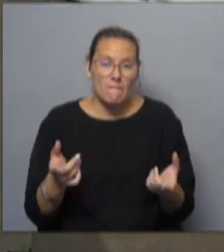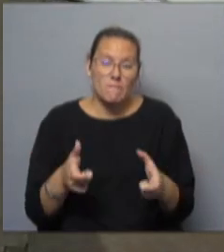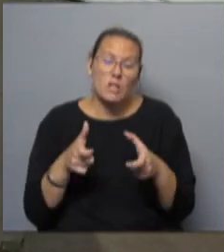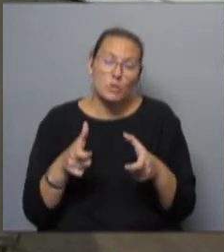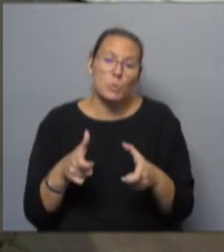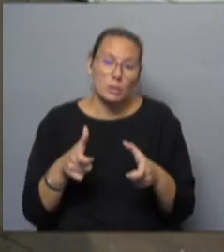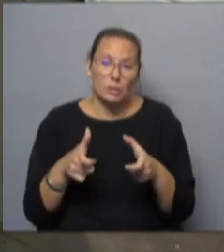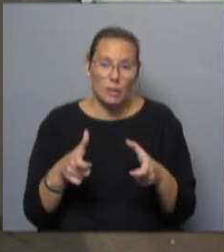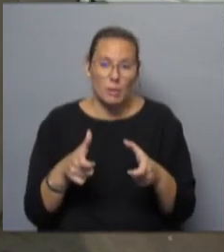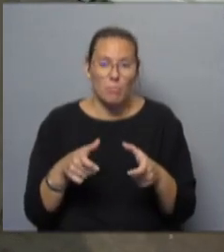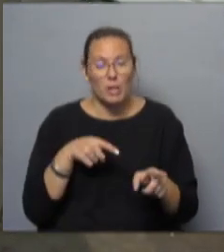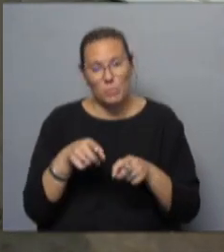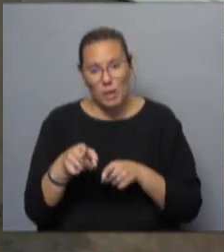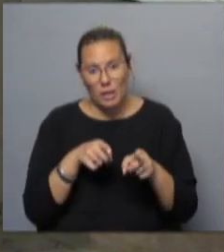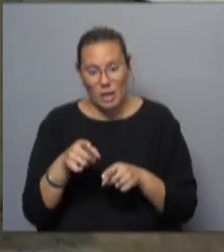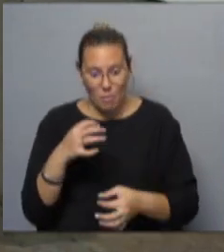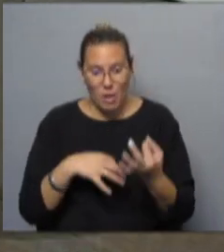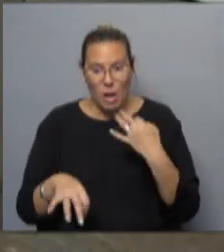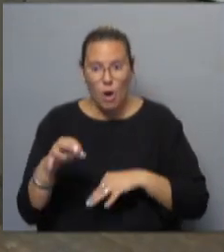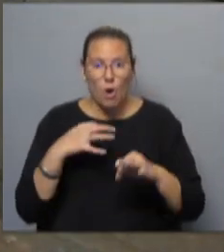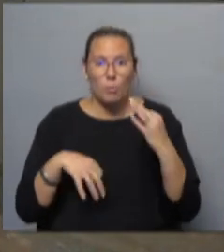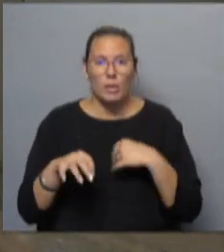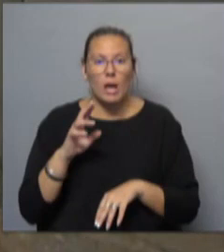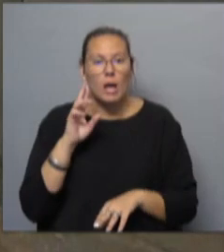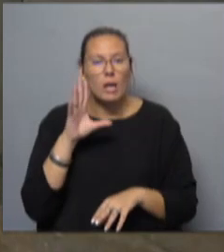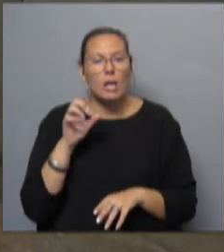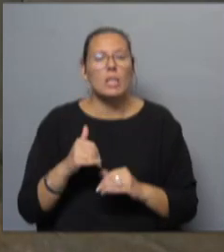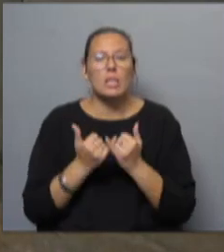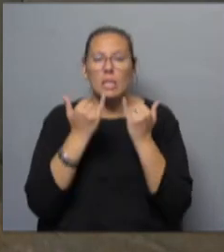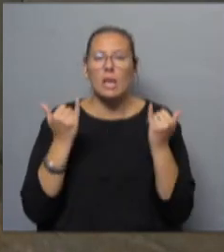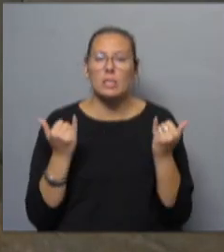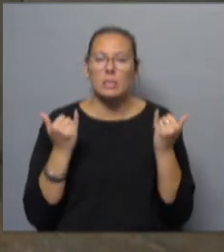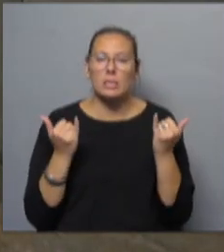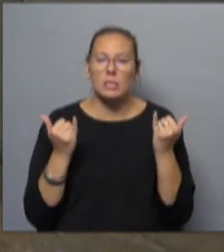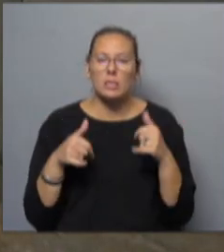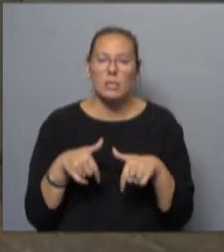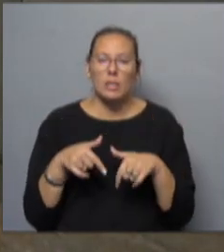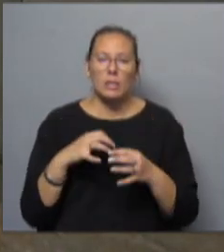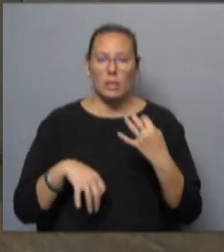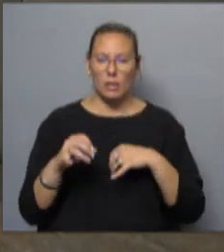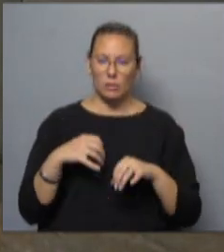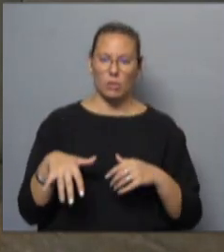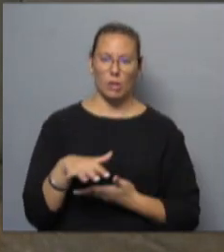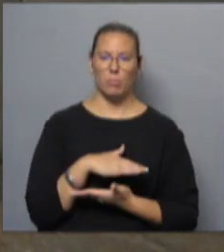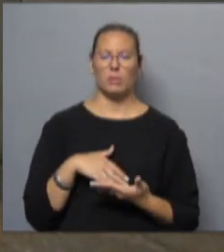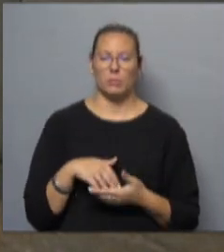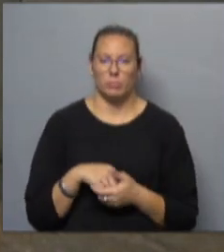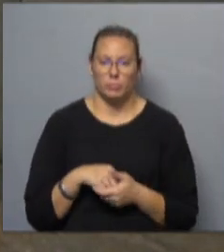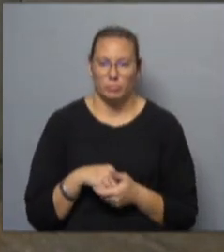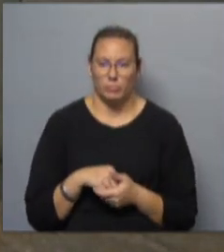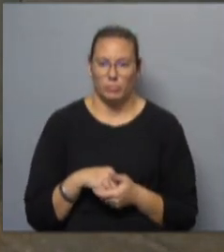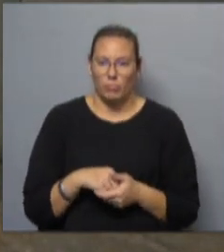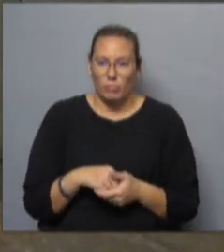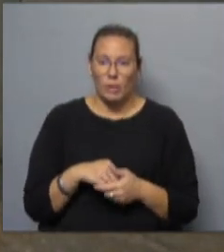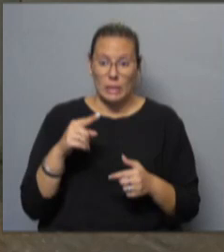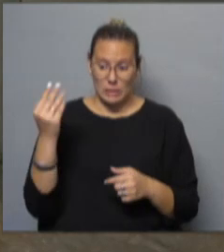para tu carrera y para esta obra recordamos los días que van a estar acá en espacio teatro bien estamos